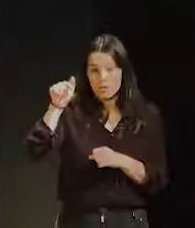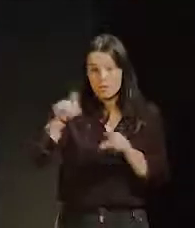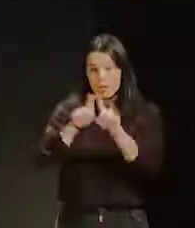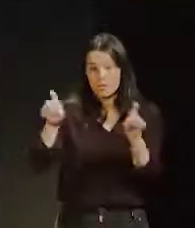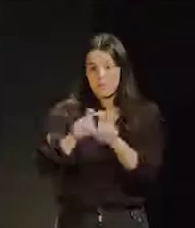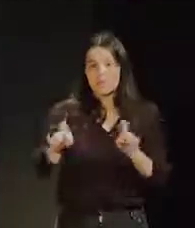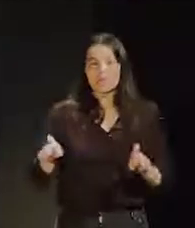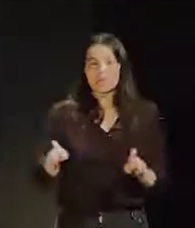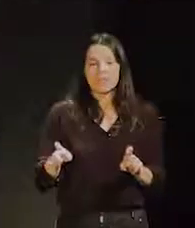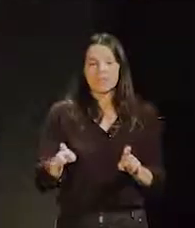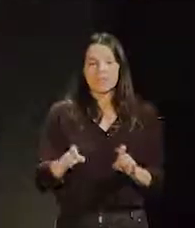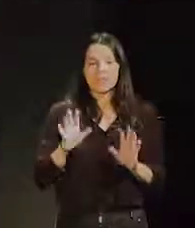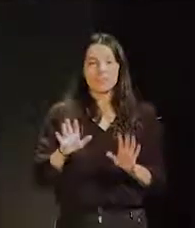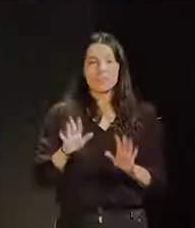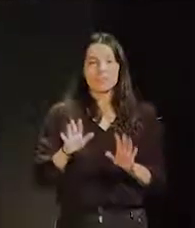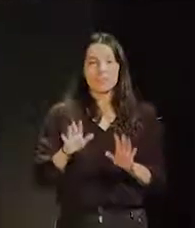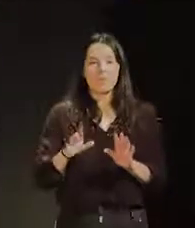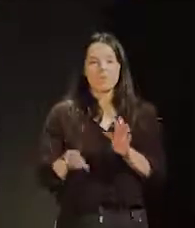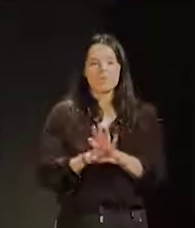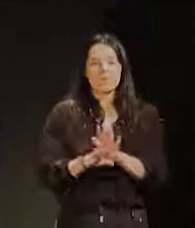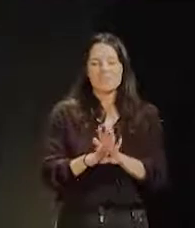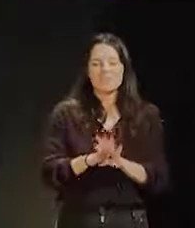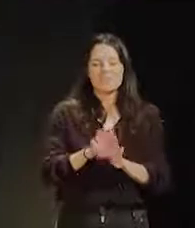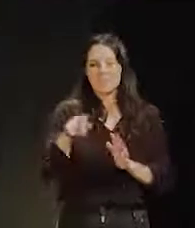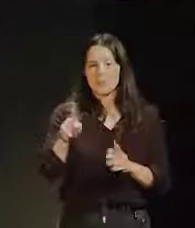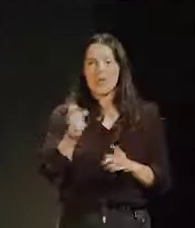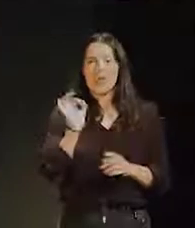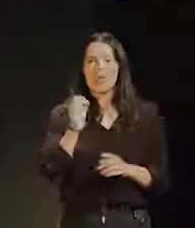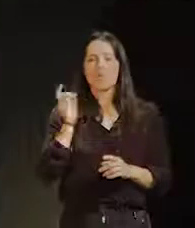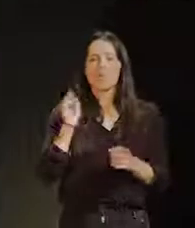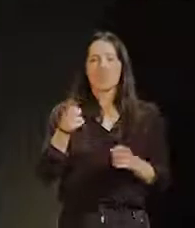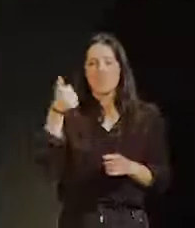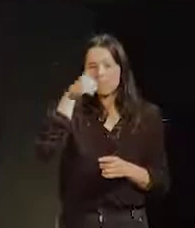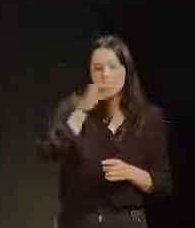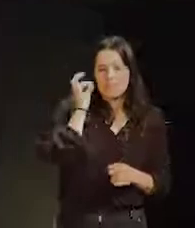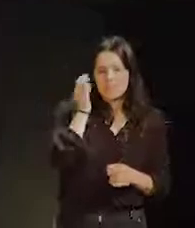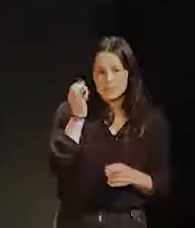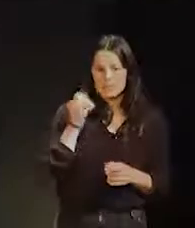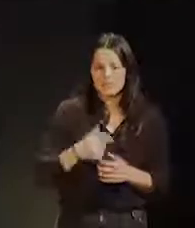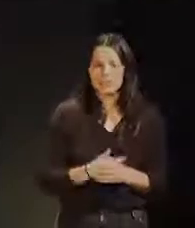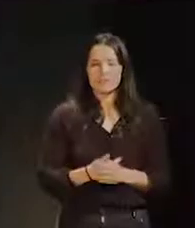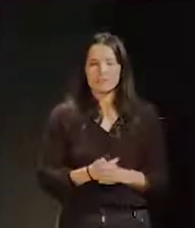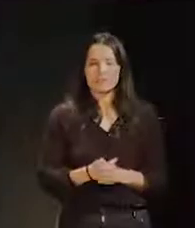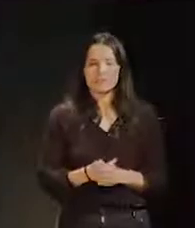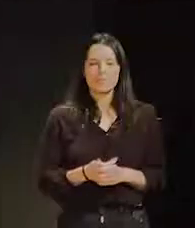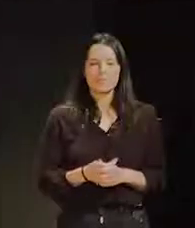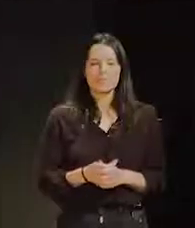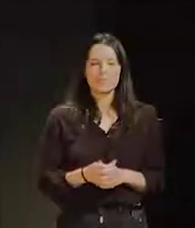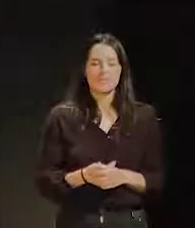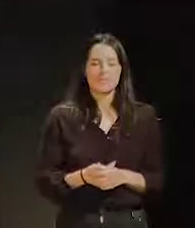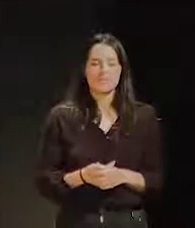pero no están freelance y no están directores y directrices.